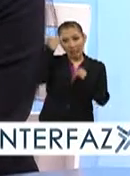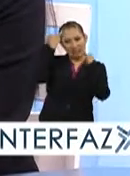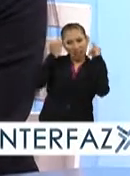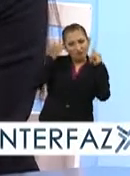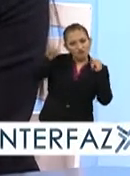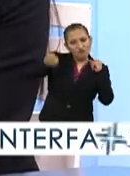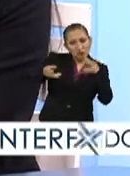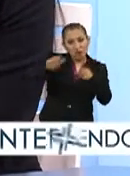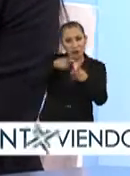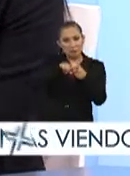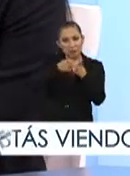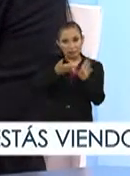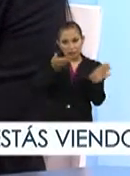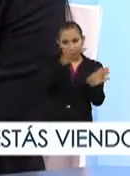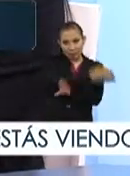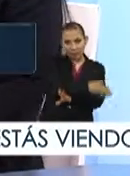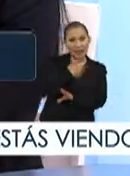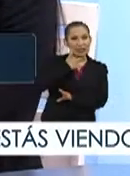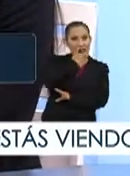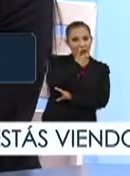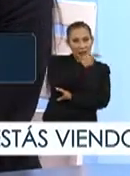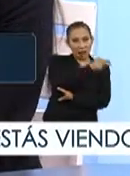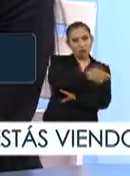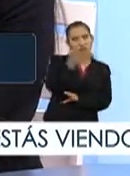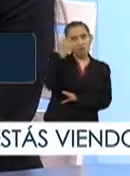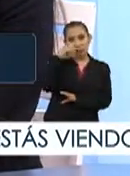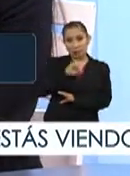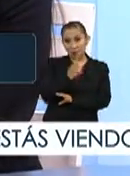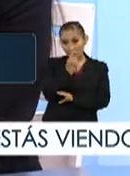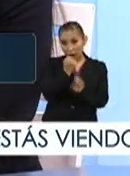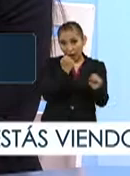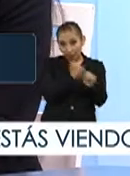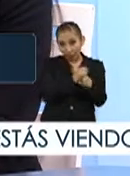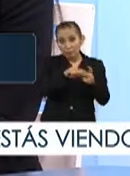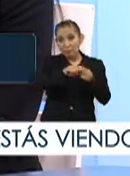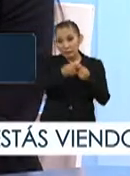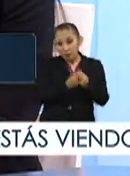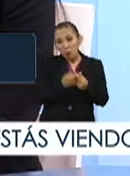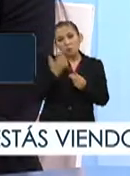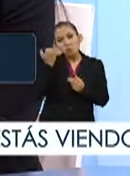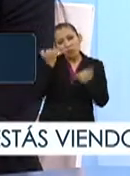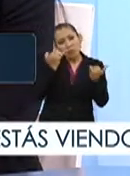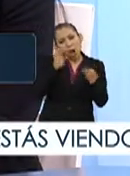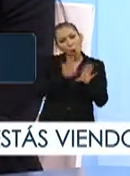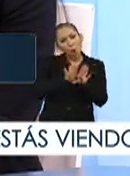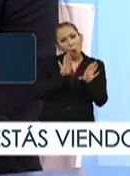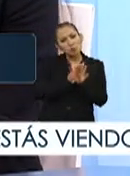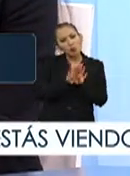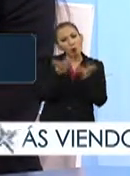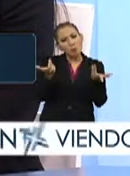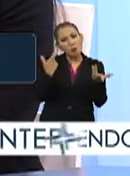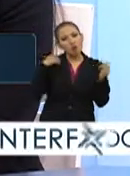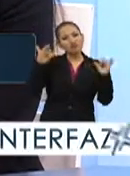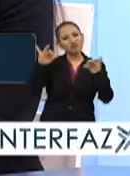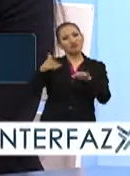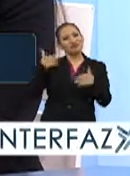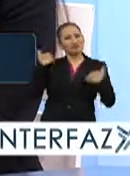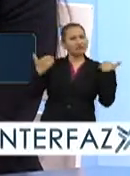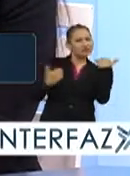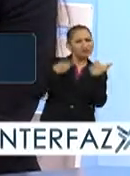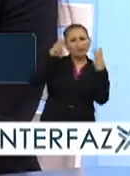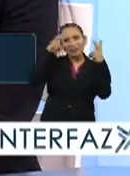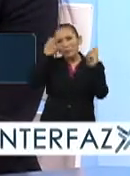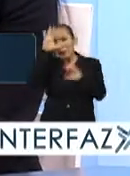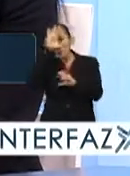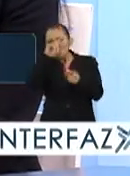ideas que tiene su origen en el Reino Unido, hace ya 31 años comenzó, y la idea es un poco como una tertulia sobre